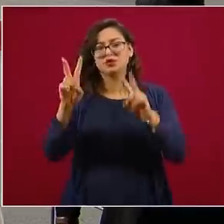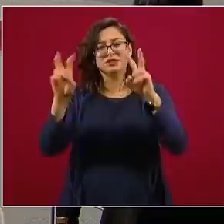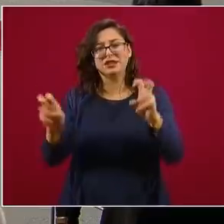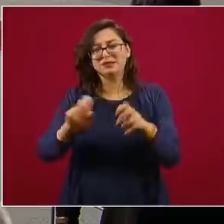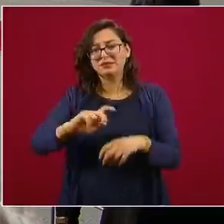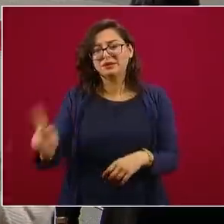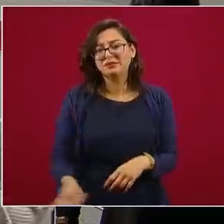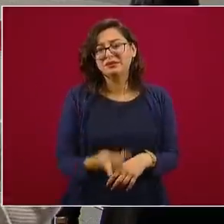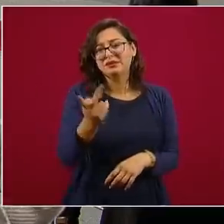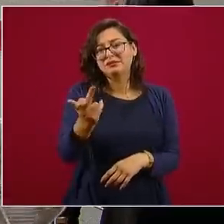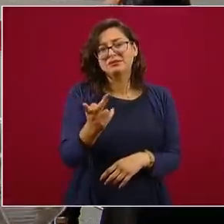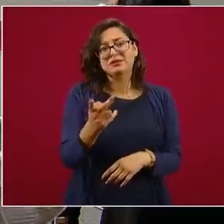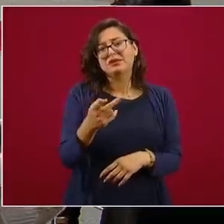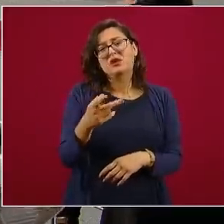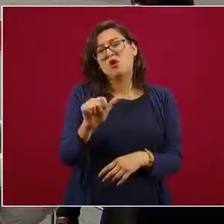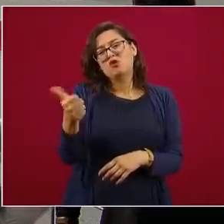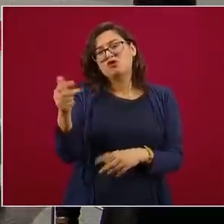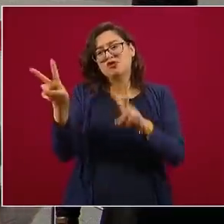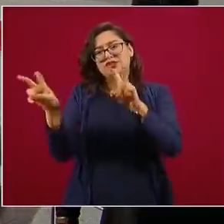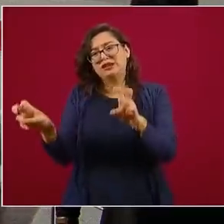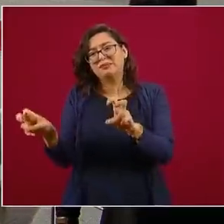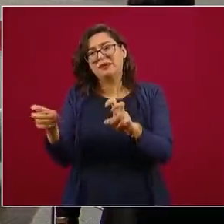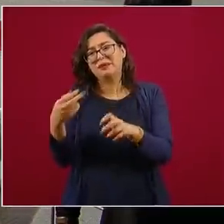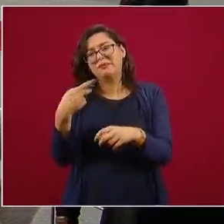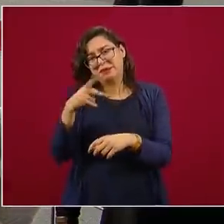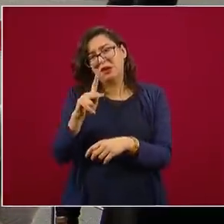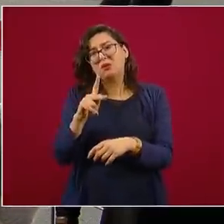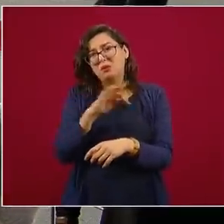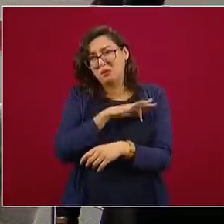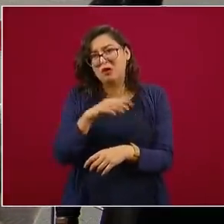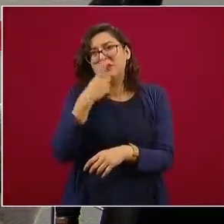para mañana. Ya quedamos